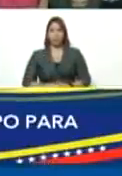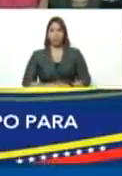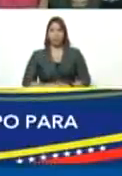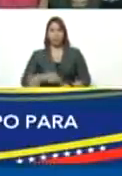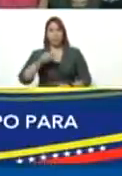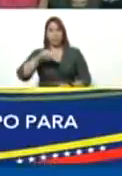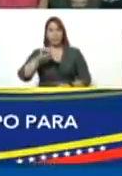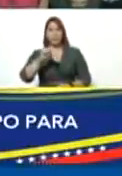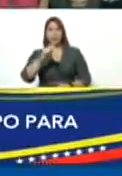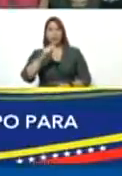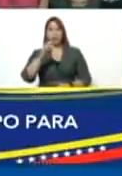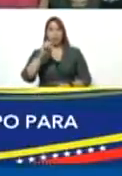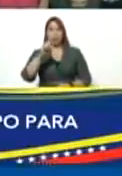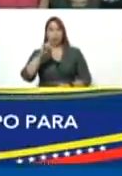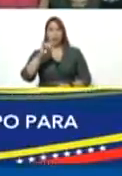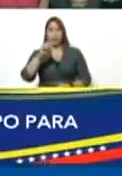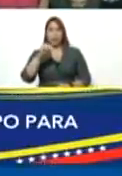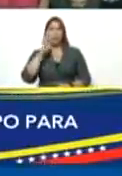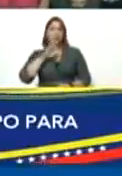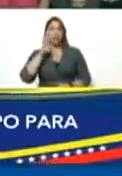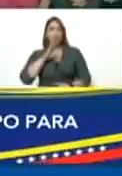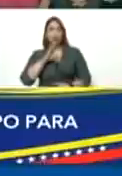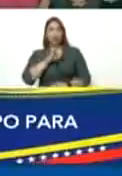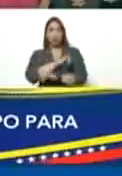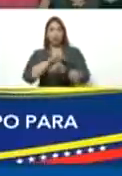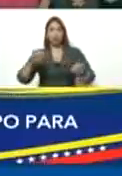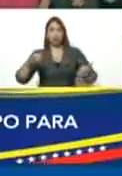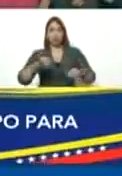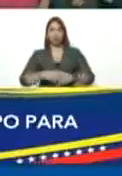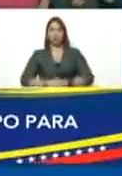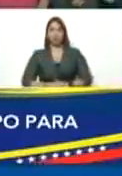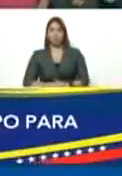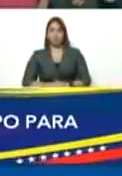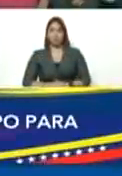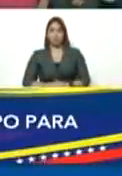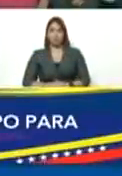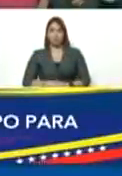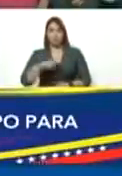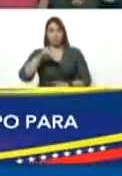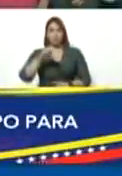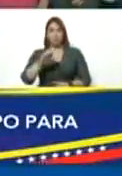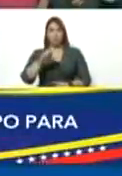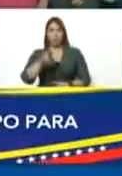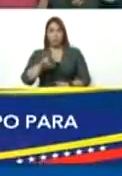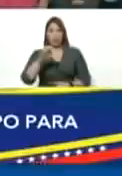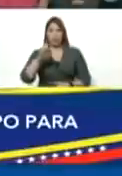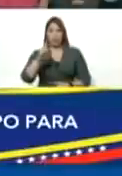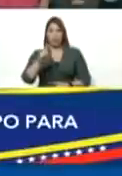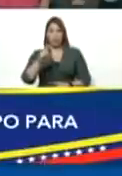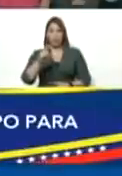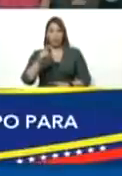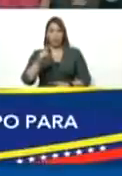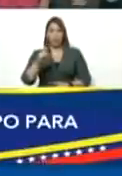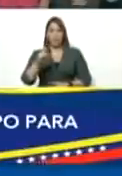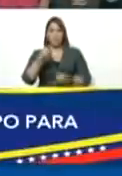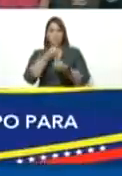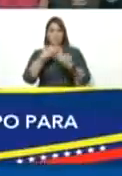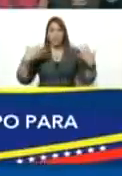Mistolín, que al sucio le pone fin. Neves, para blanquear su